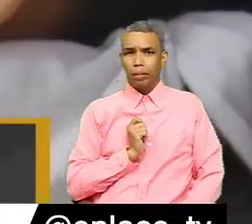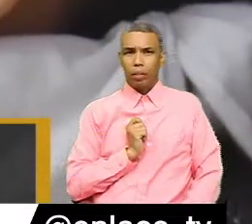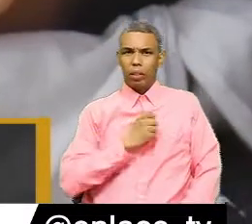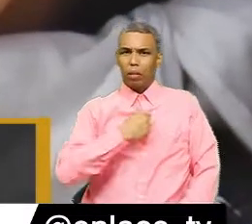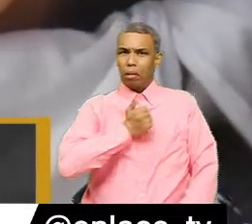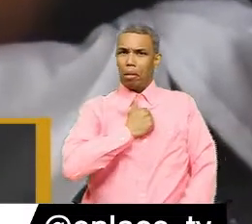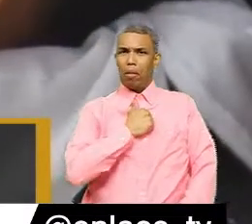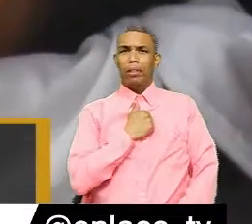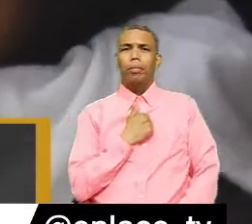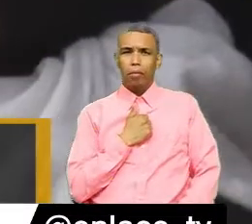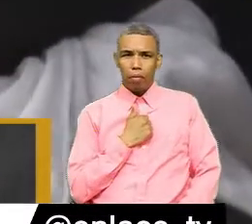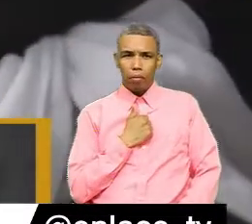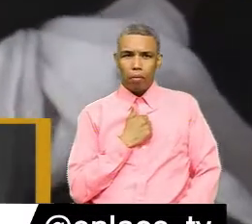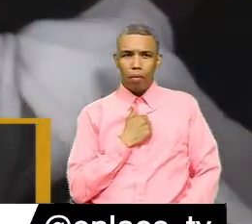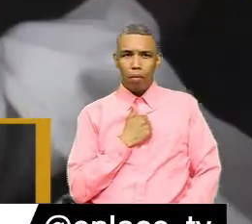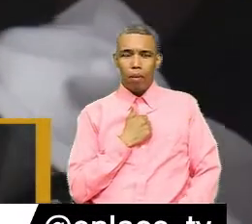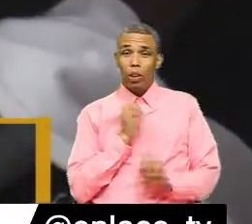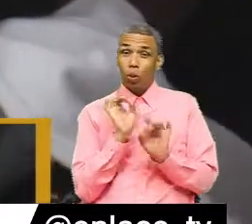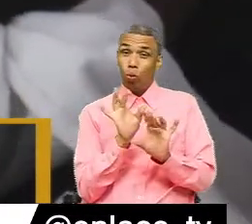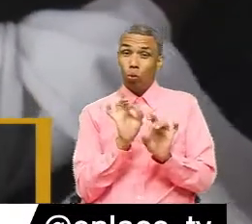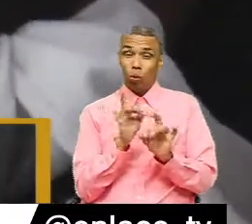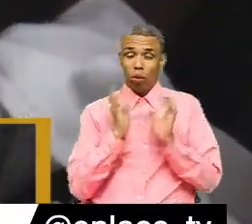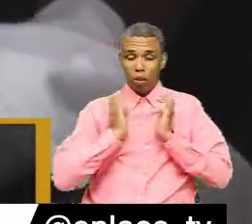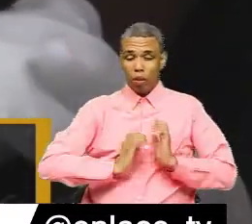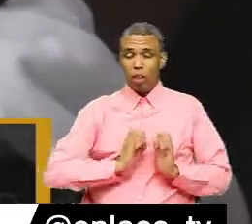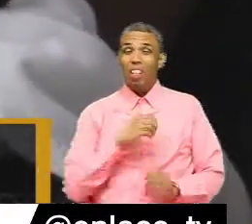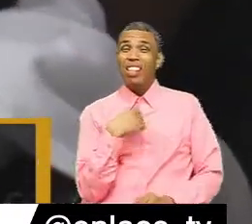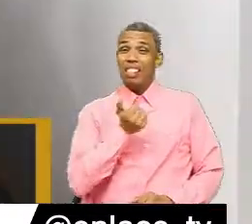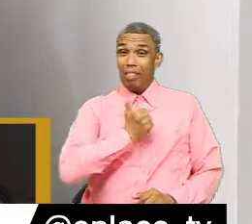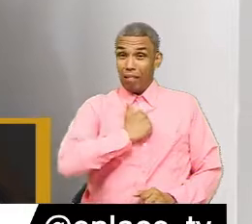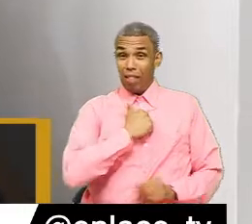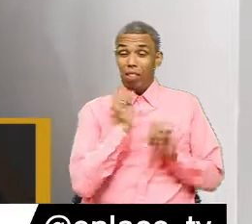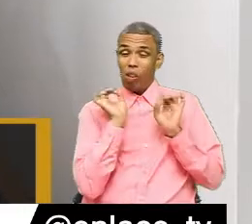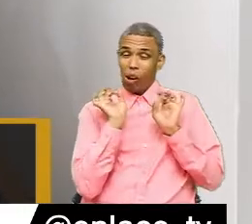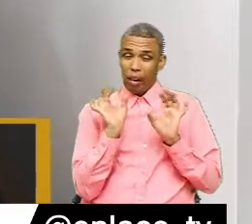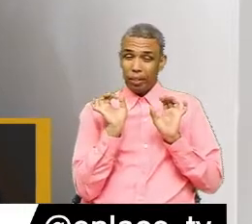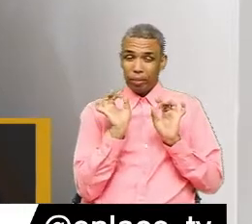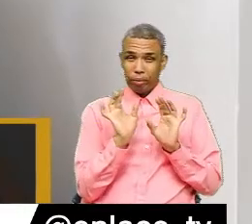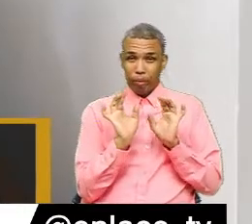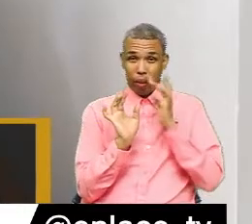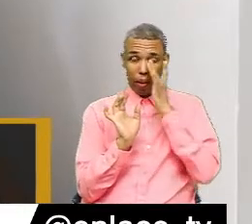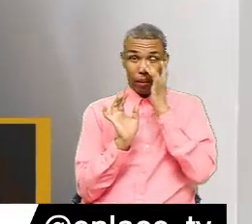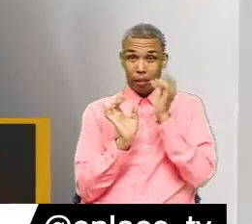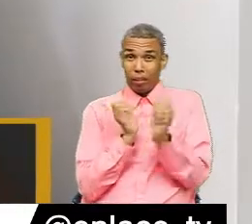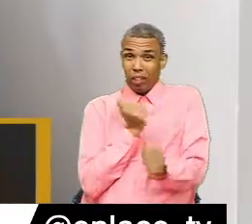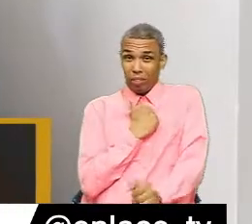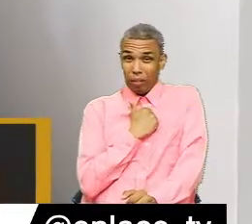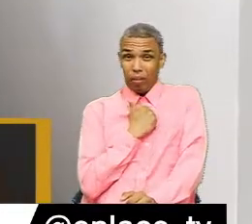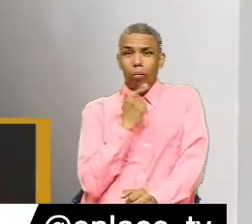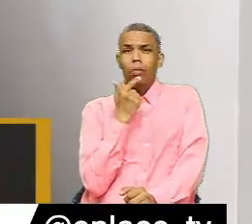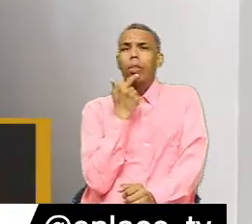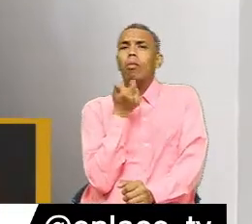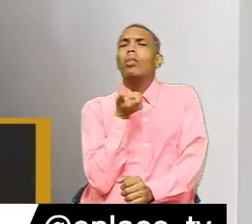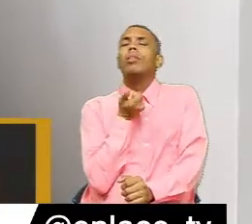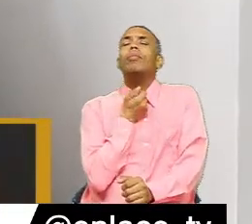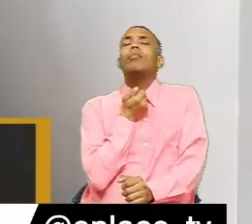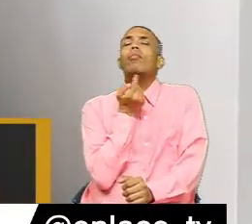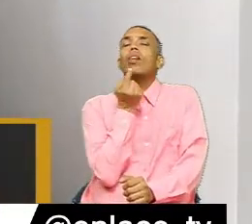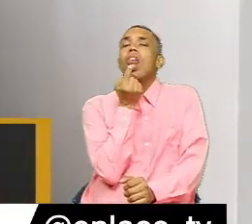Luis Alejandro sí siente mucho dolor cuando lo hace. Él empezó a morder su lengua